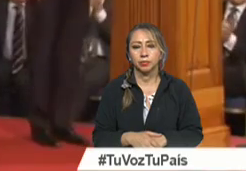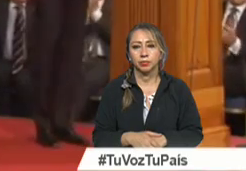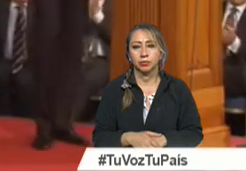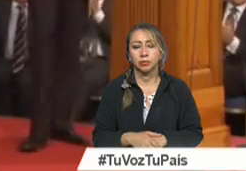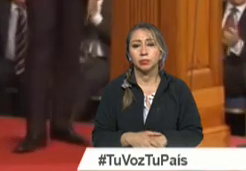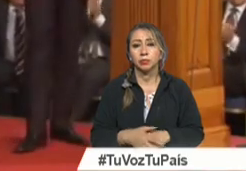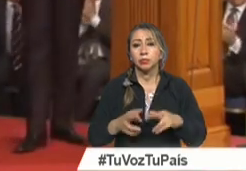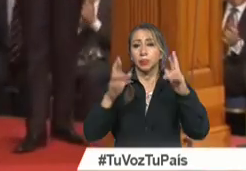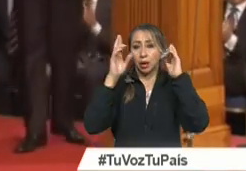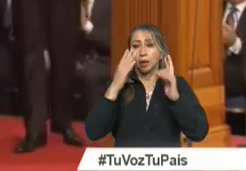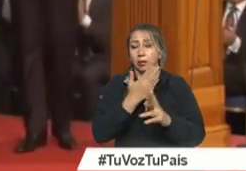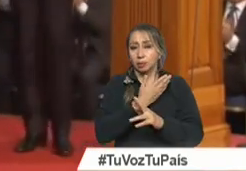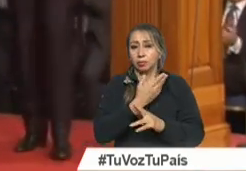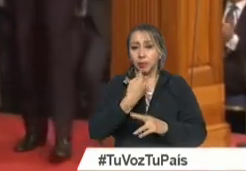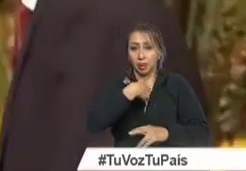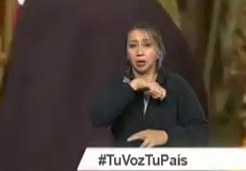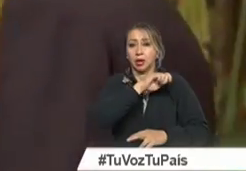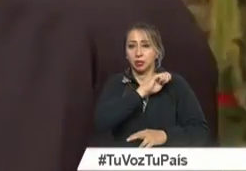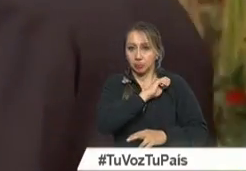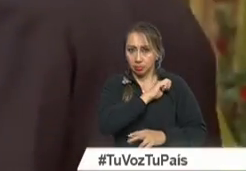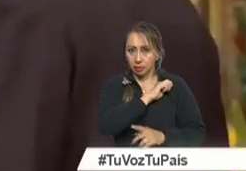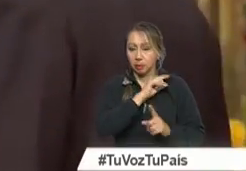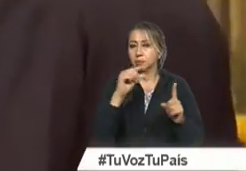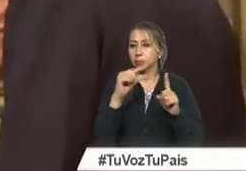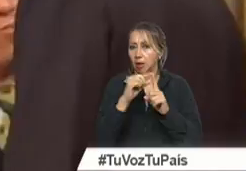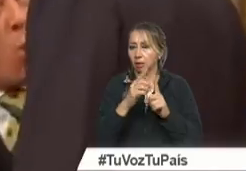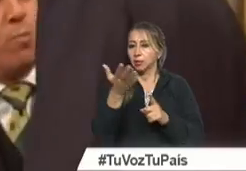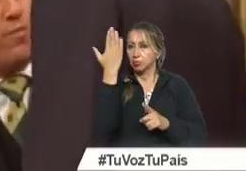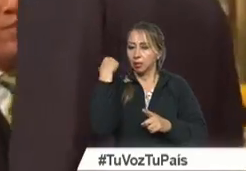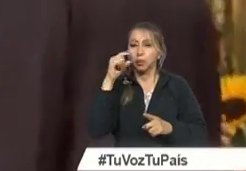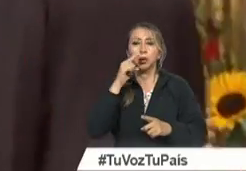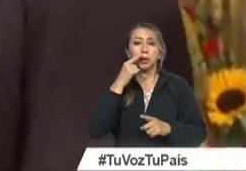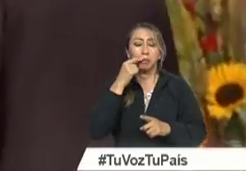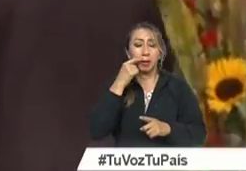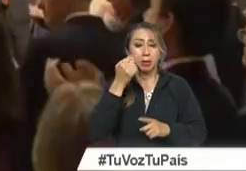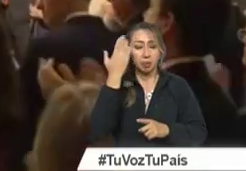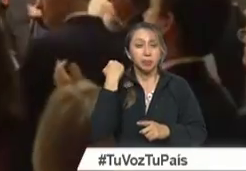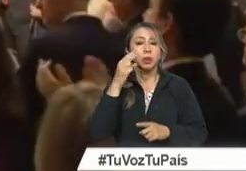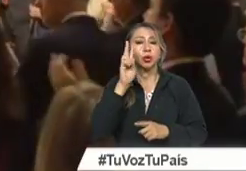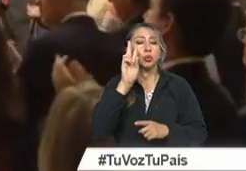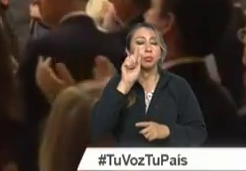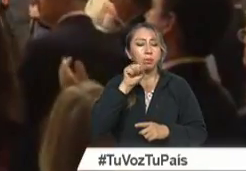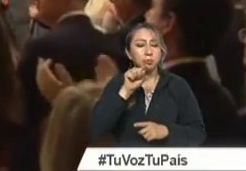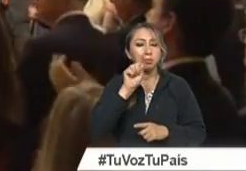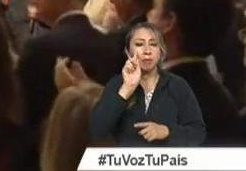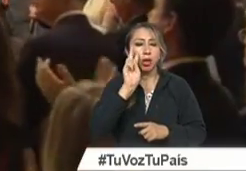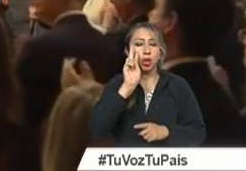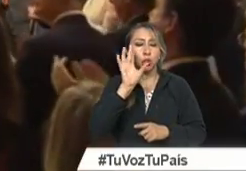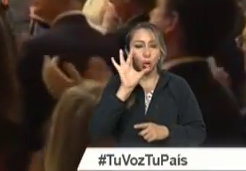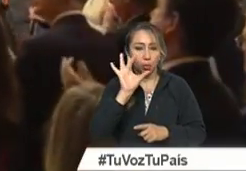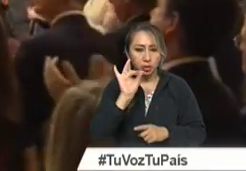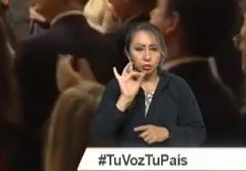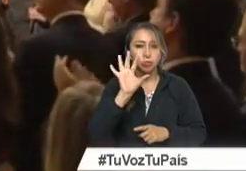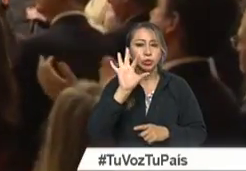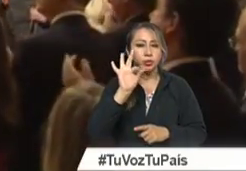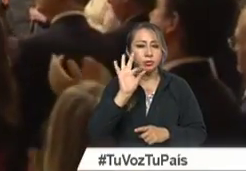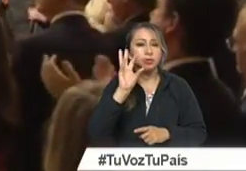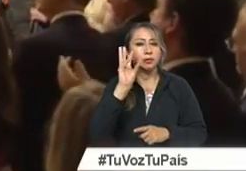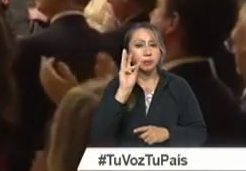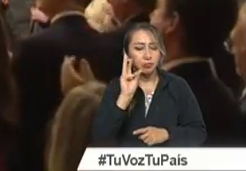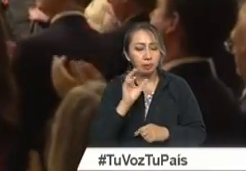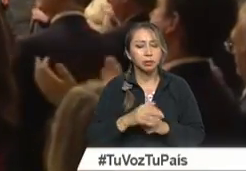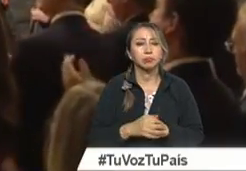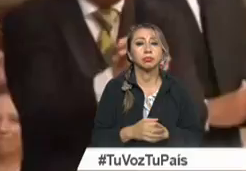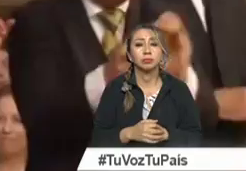el rey de españa se despidió con las palabras que pronunció su padre en westminster en 1986 somos dos naciones a las que todo nos llama a la